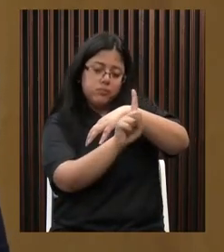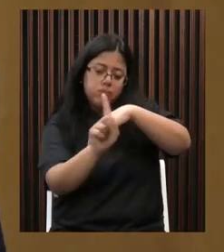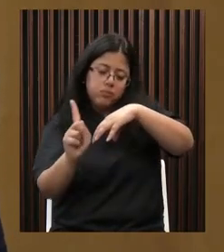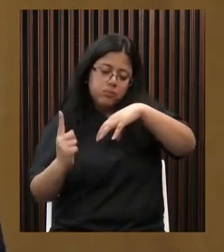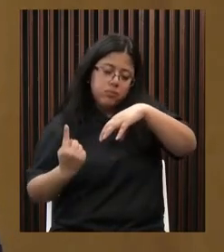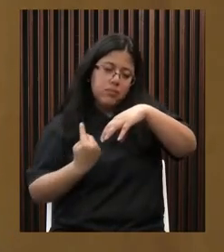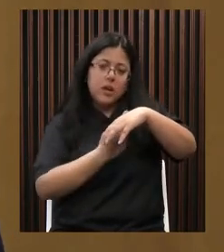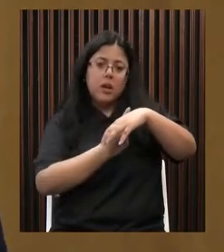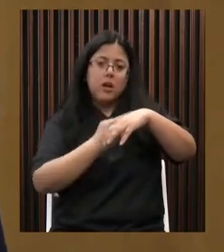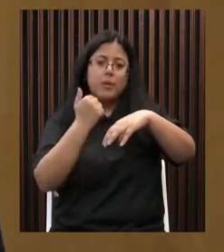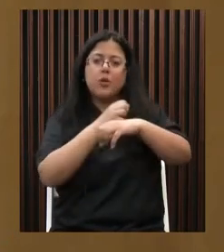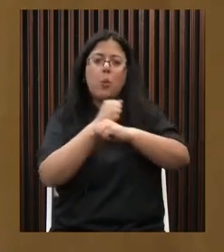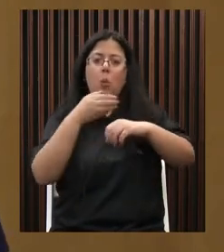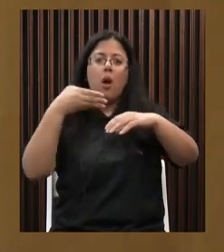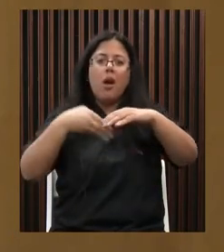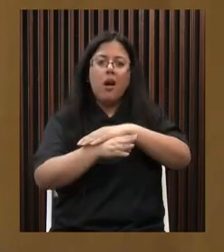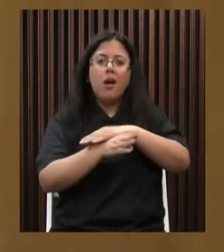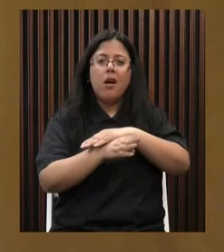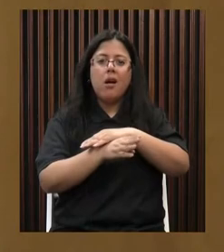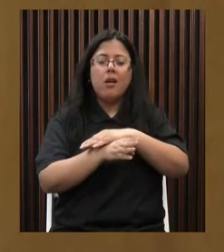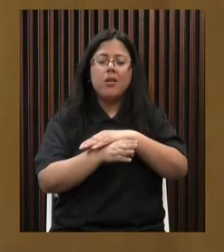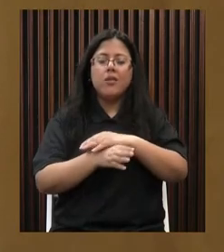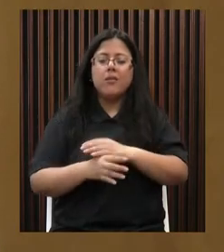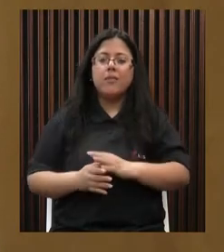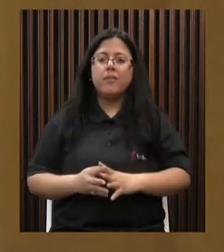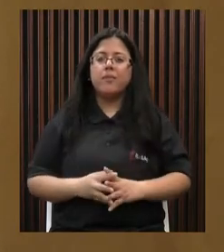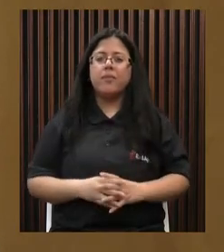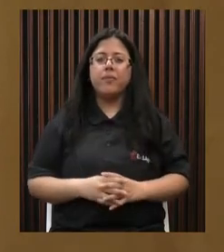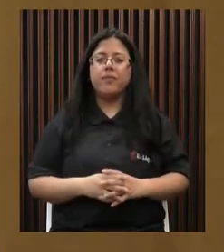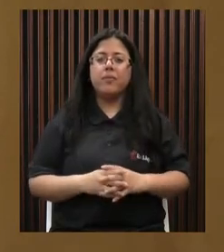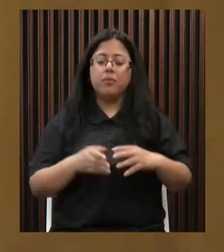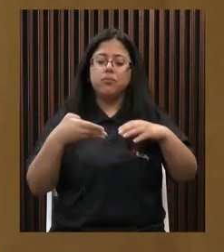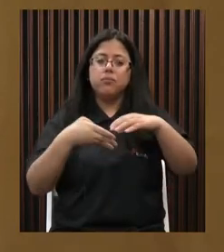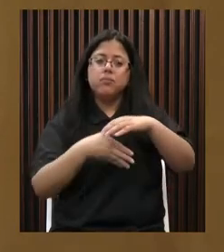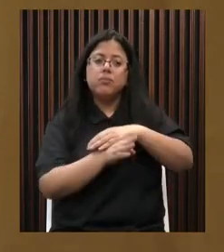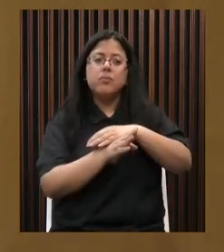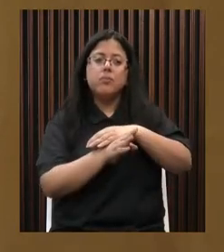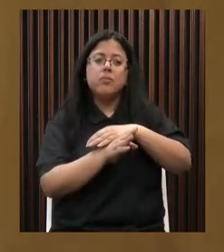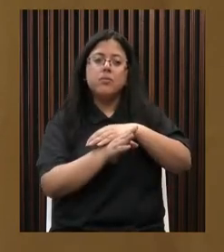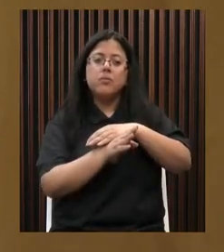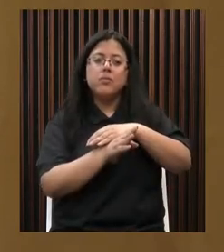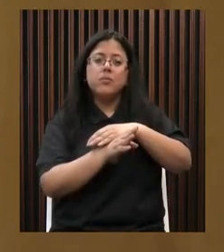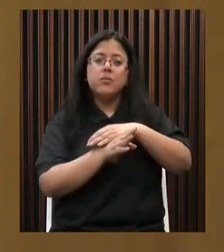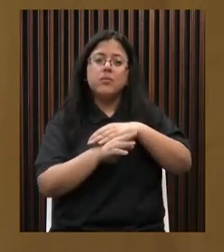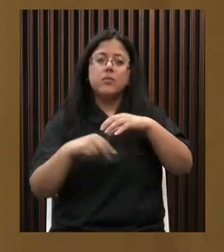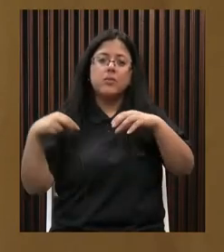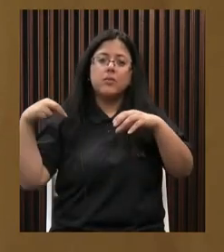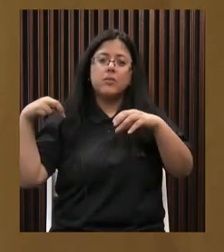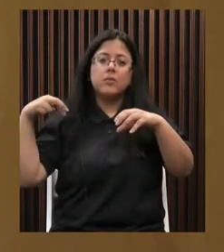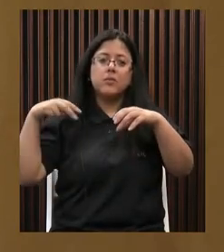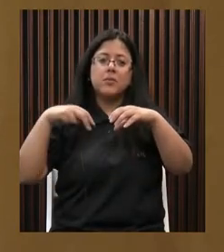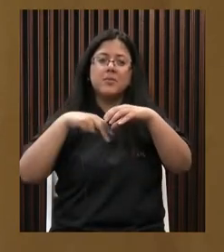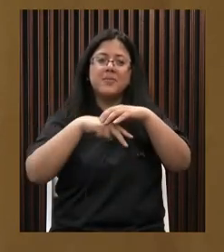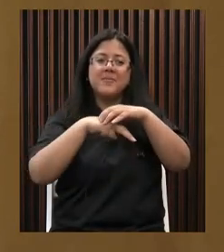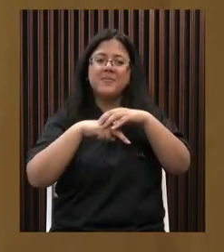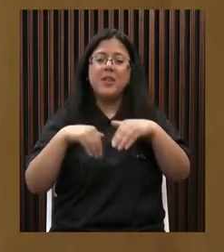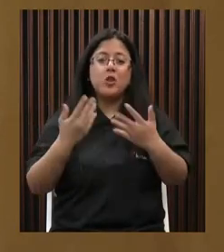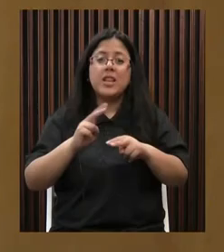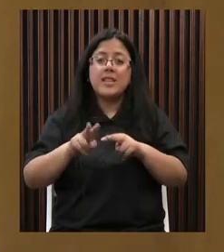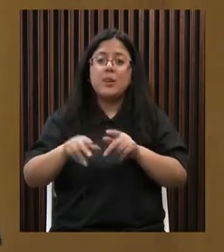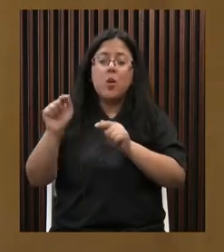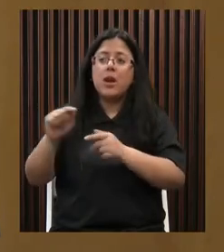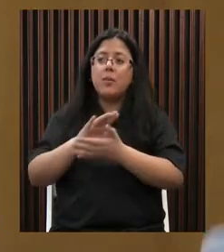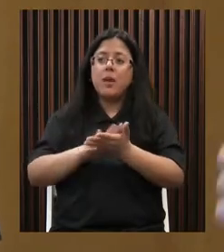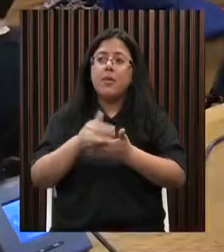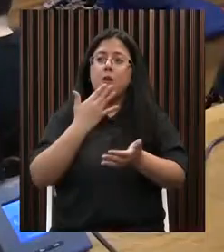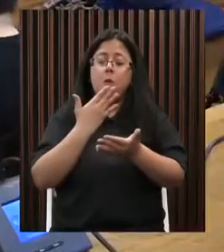pretendía que era pasar por entre la cultura. Entonces, ¿qué es lo que queremos decir acá? Que cuando